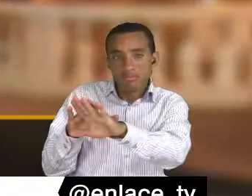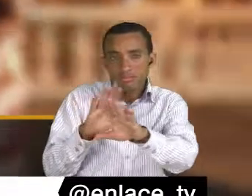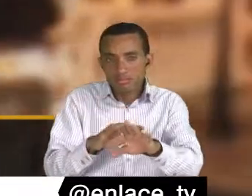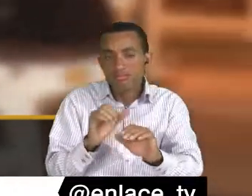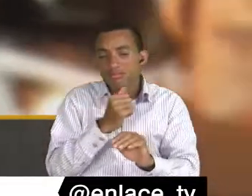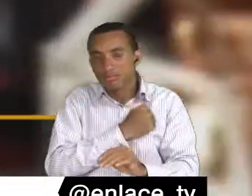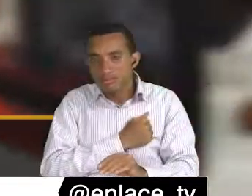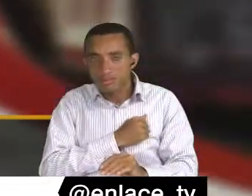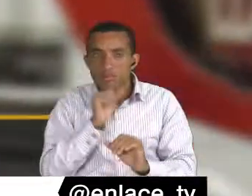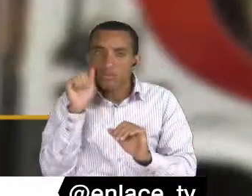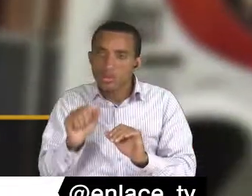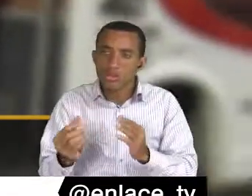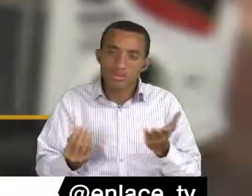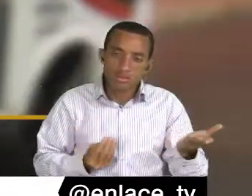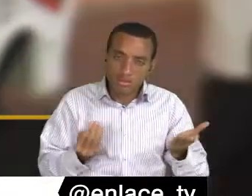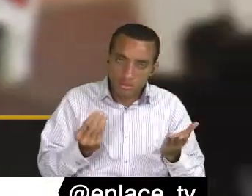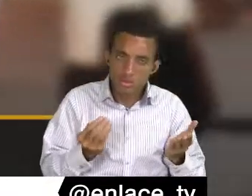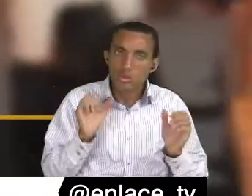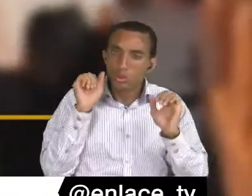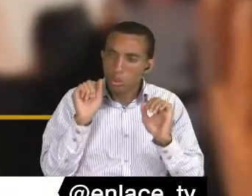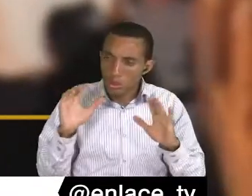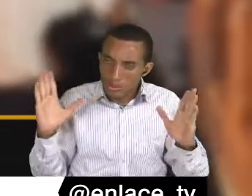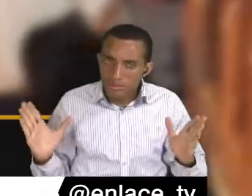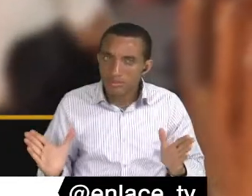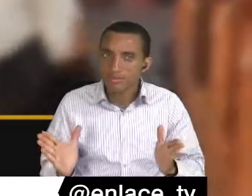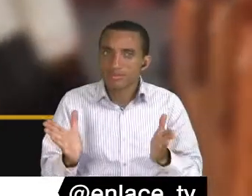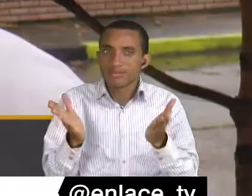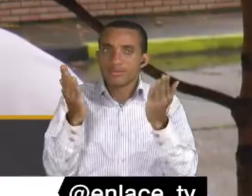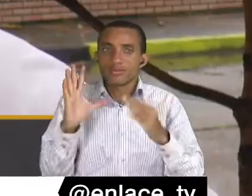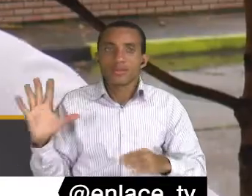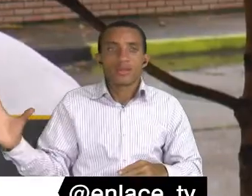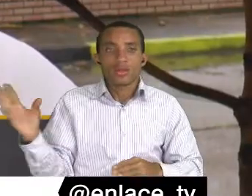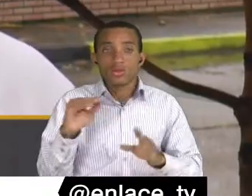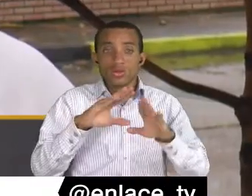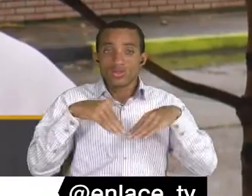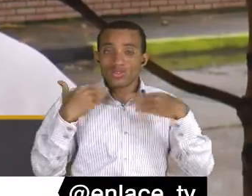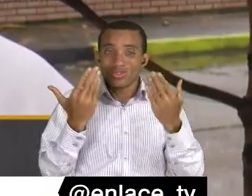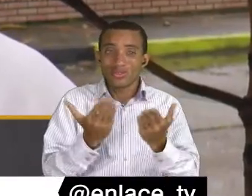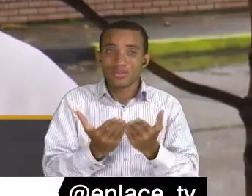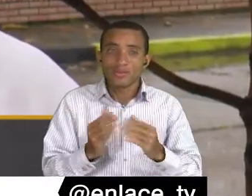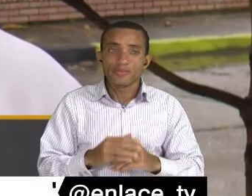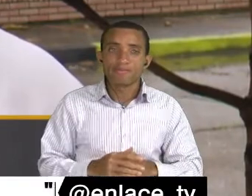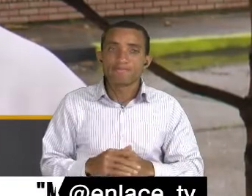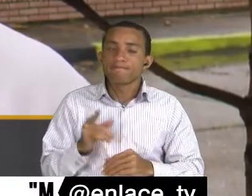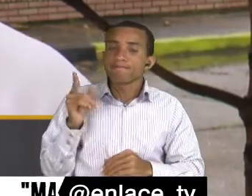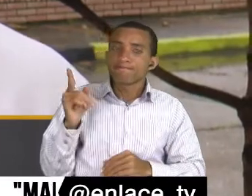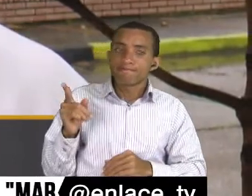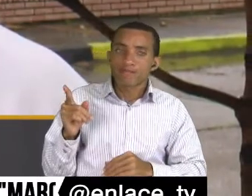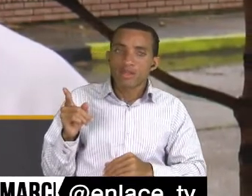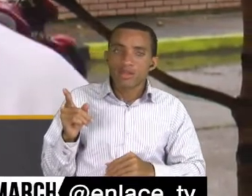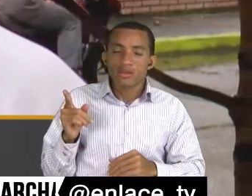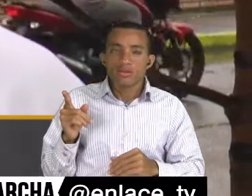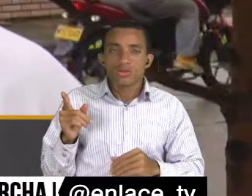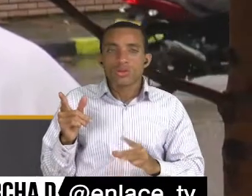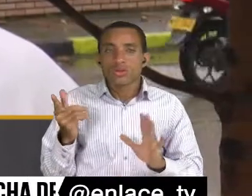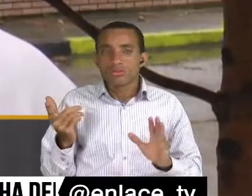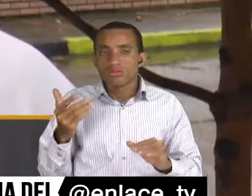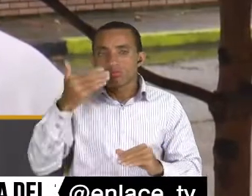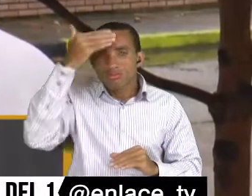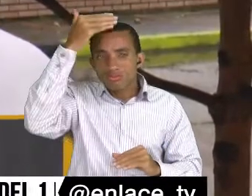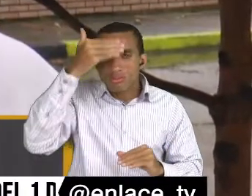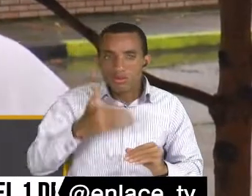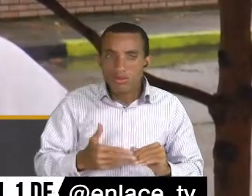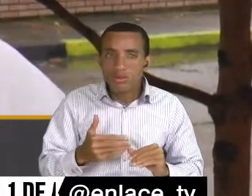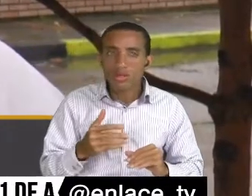calidad del servicio prestado a los estudiantes de los colegios oficiales de Barranca Bermeja. En la forma que el transporte formal está tratando a los alumnos en Barranca